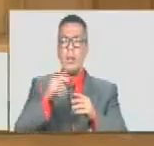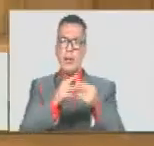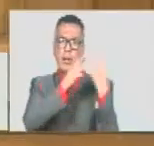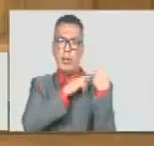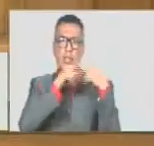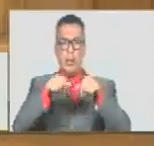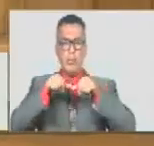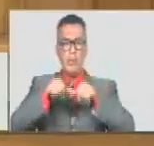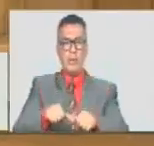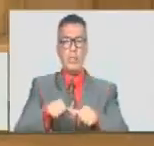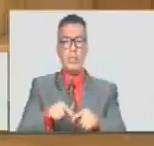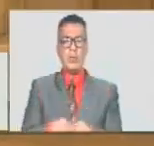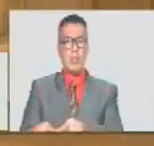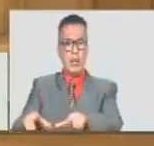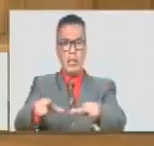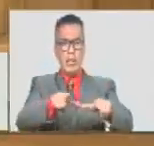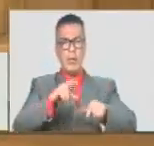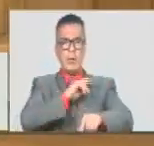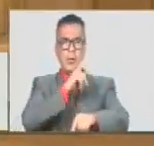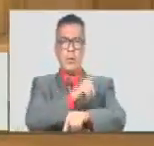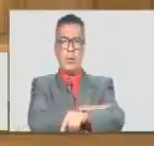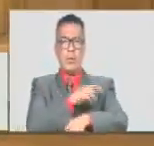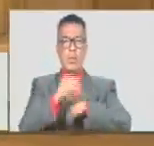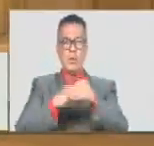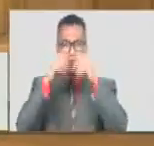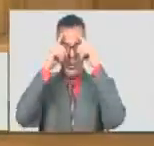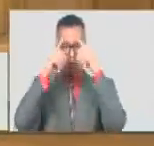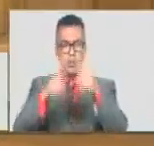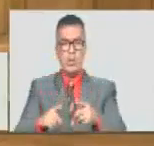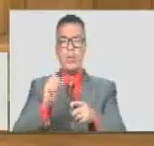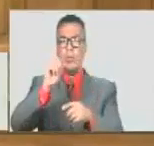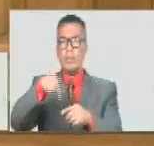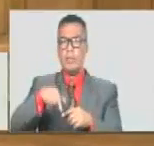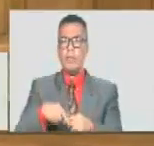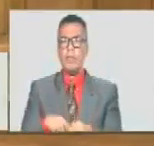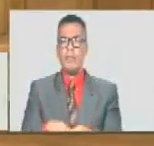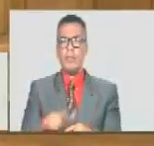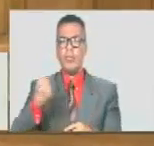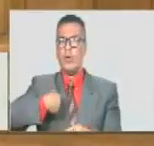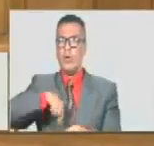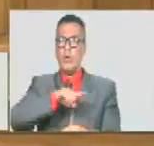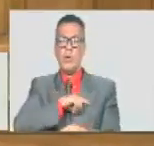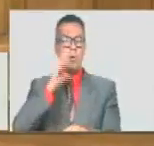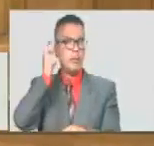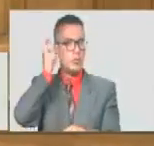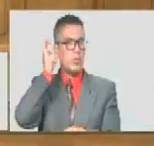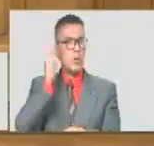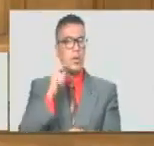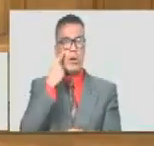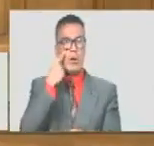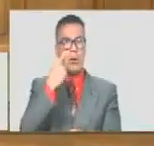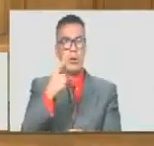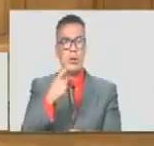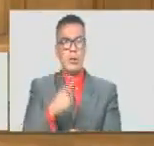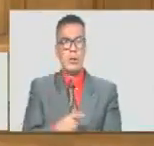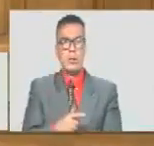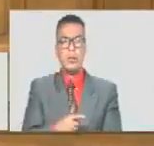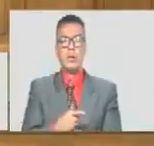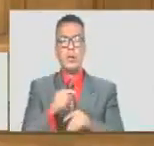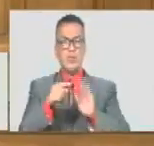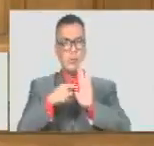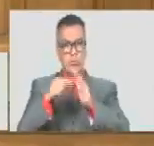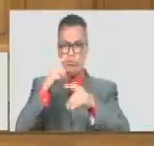y permanecer en un espacio de poder o toma de decisión, porque además nosotras nos ven de una forma